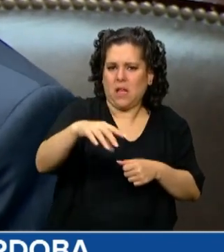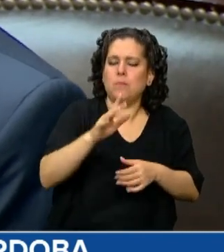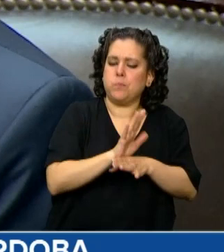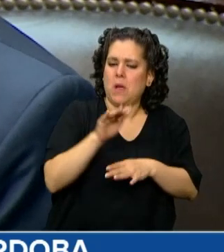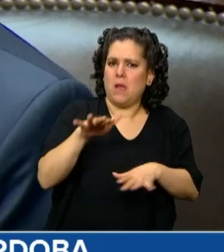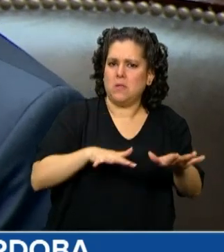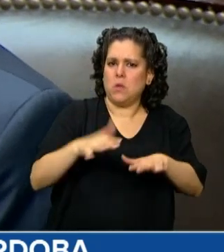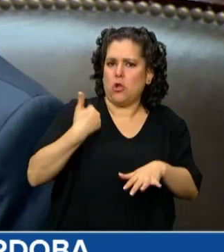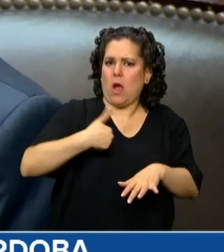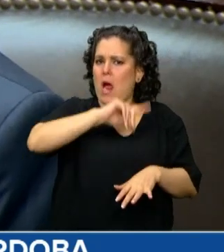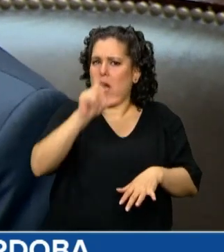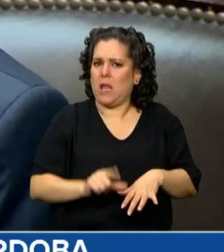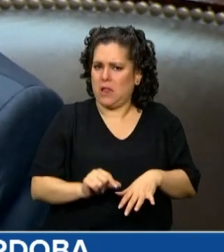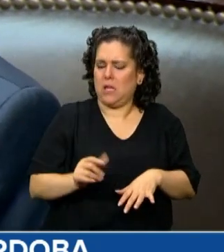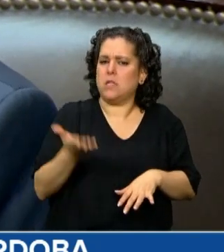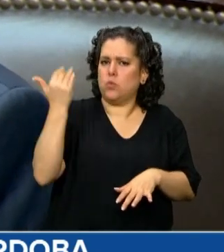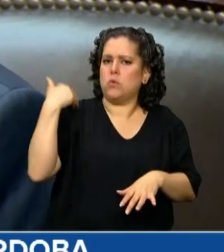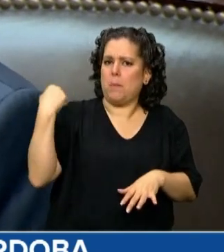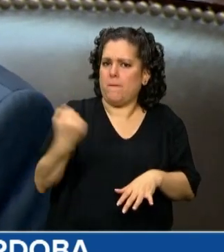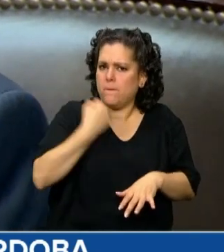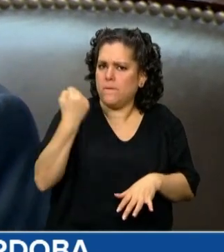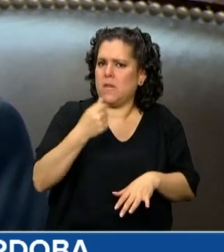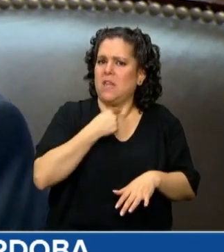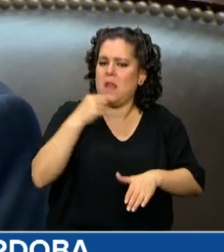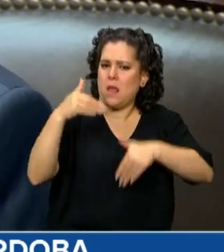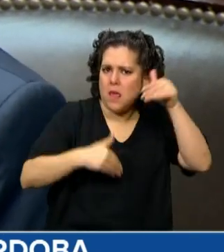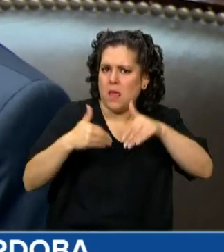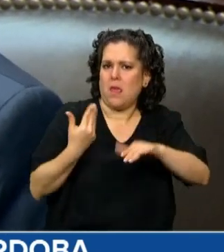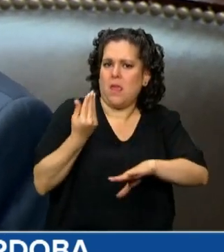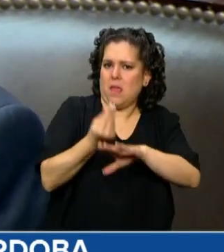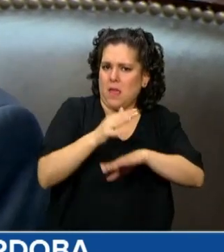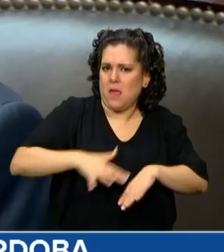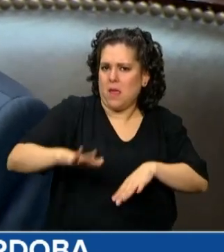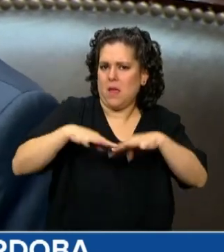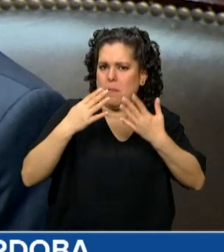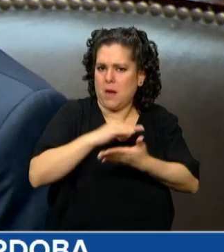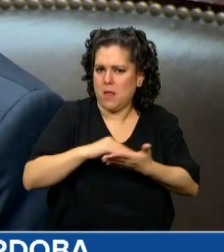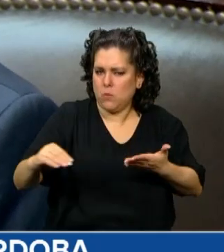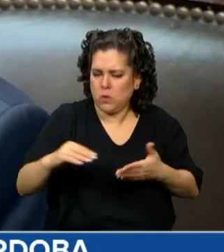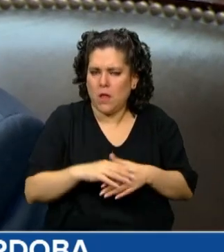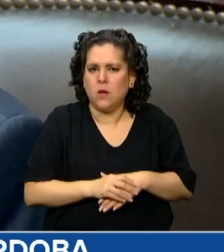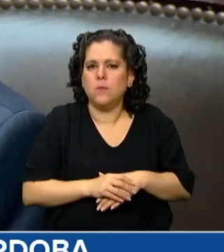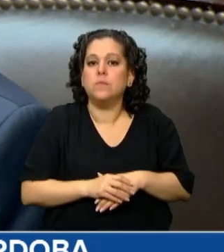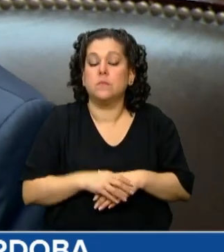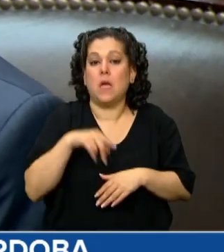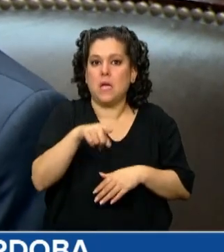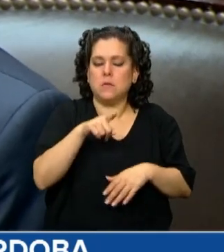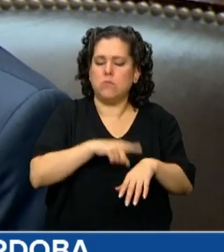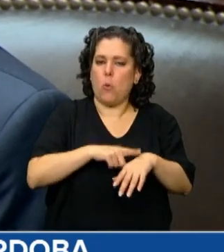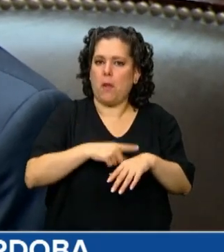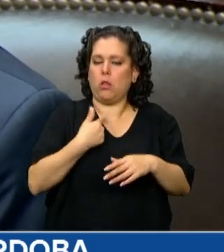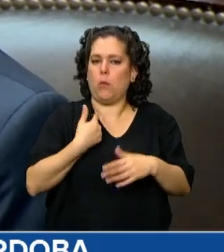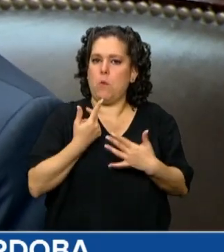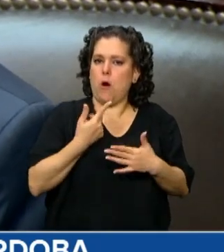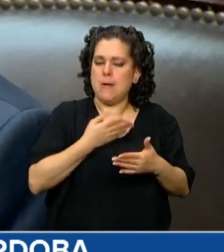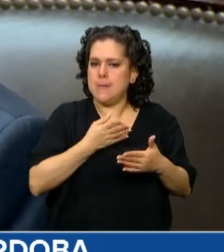que hace tiempo debate sus pretensiones y sus especulaciones electorales en el Parlamento. Sortear ese péndulo ha sido un